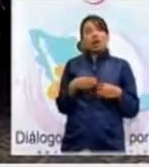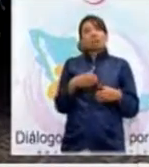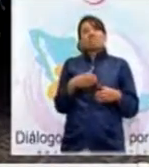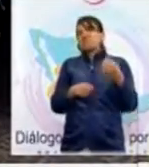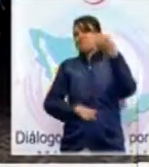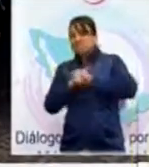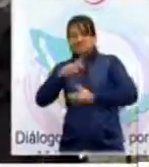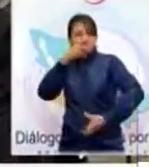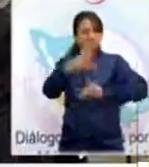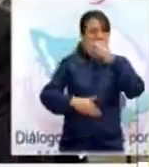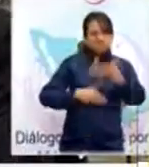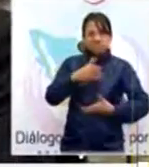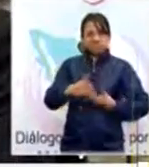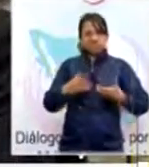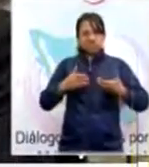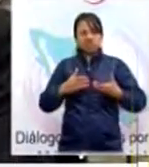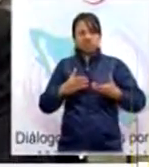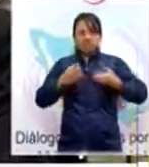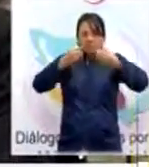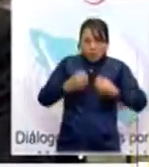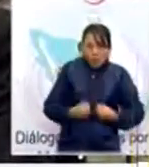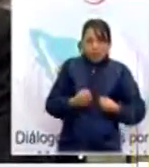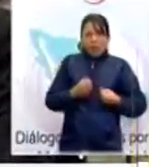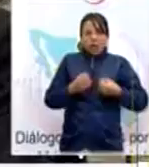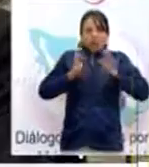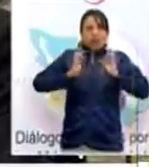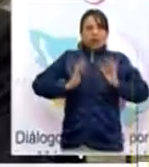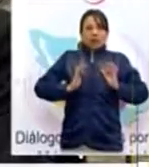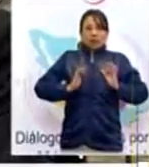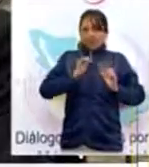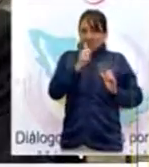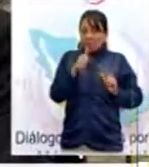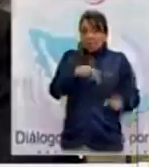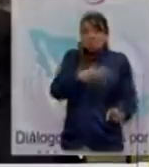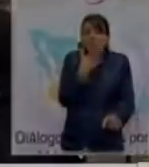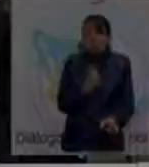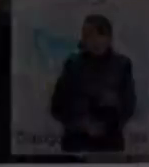tener en algunos otros lugares. Y pues una vez más, gracias por el espacio.